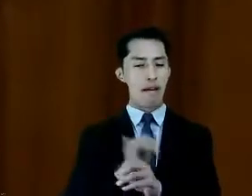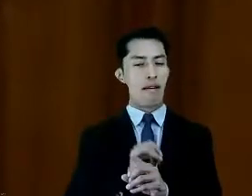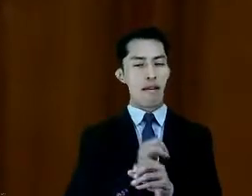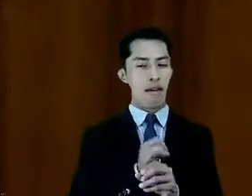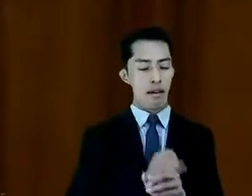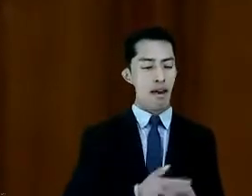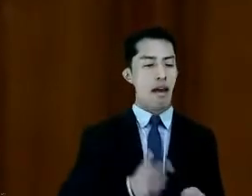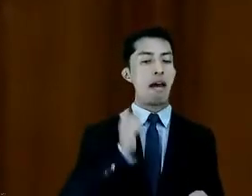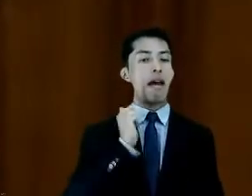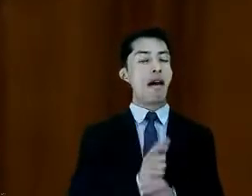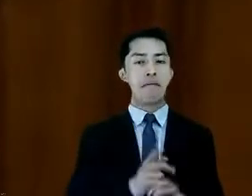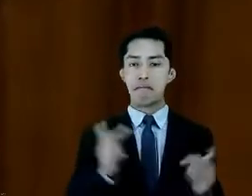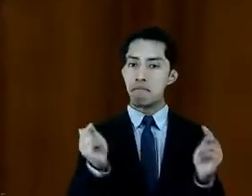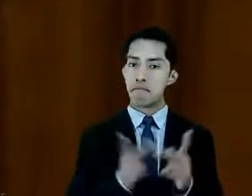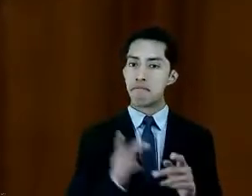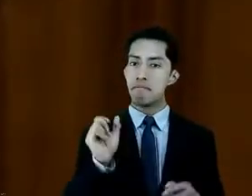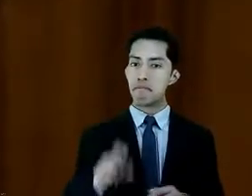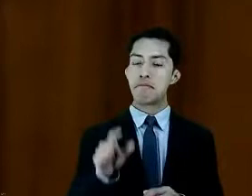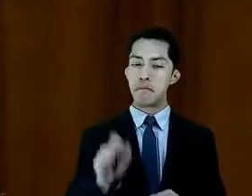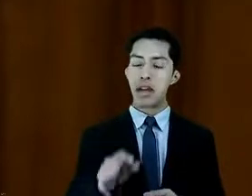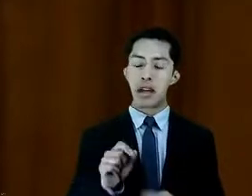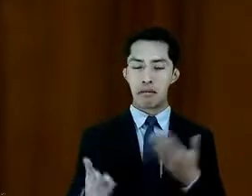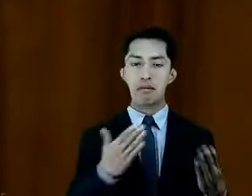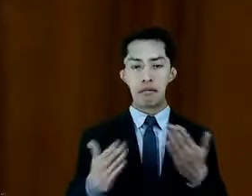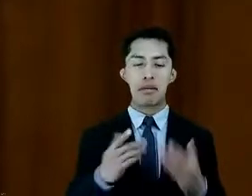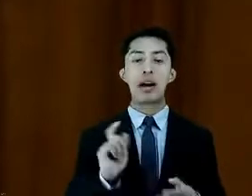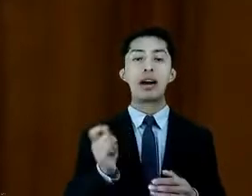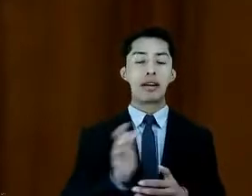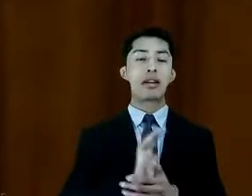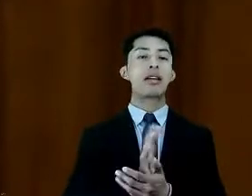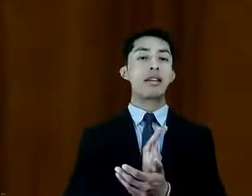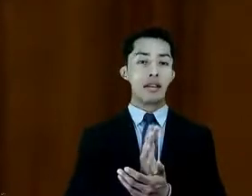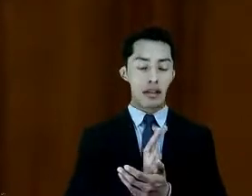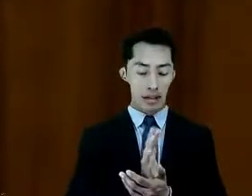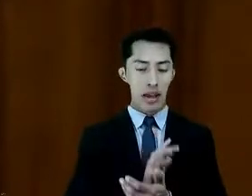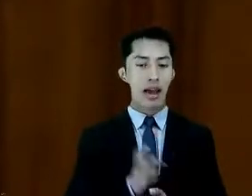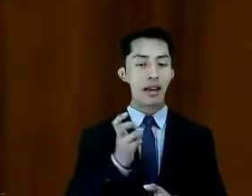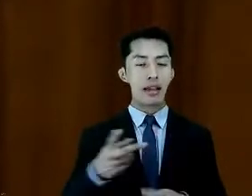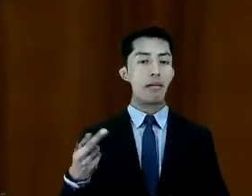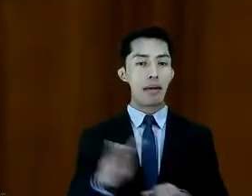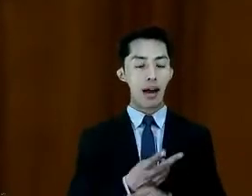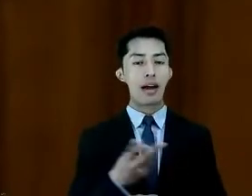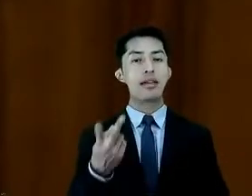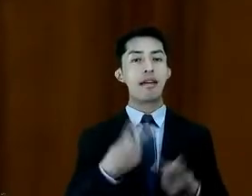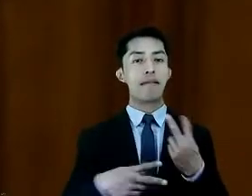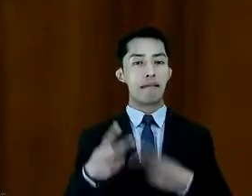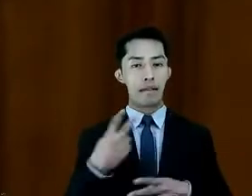donde justamente también la discriminación ha causado